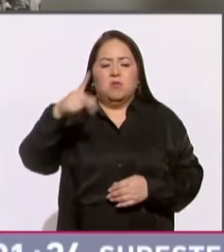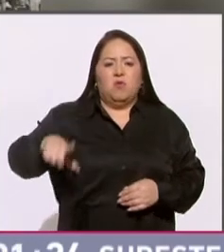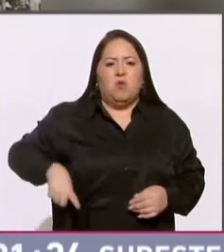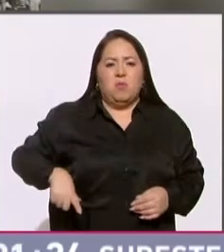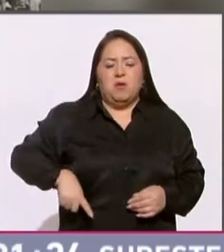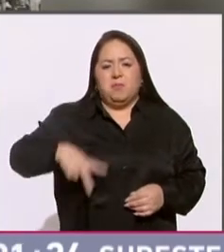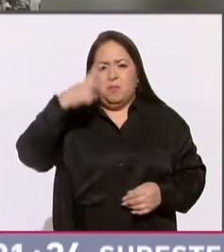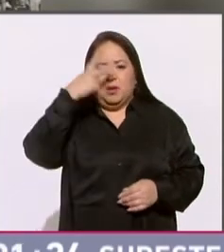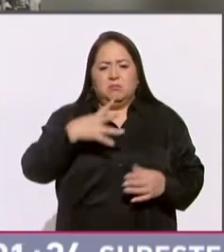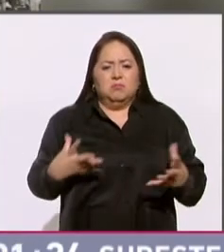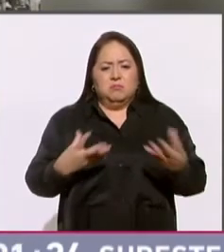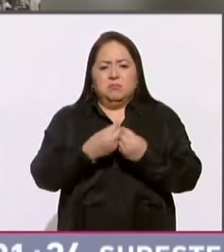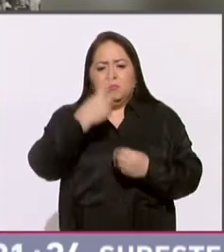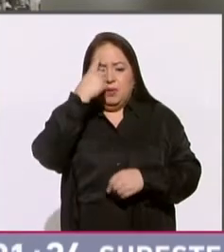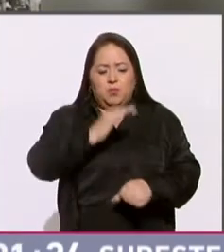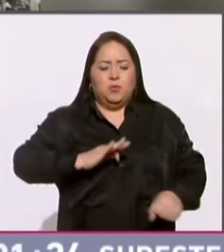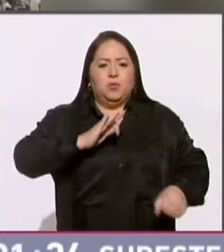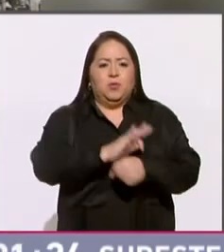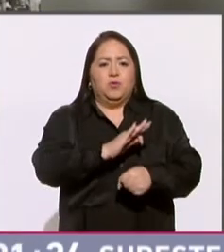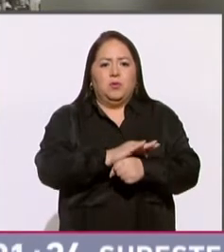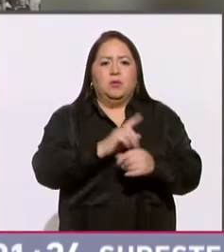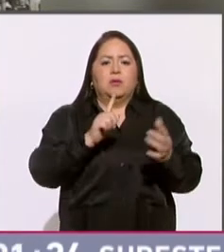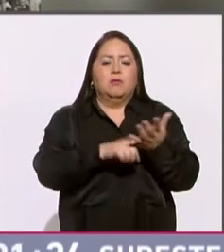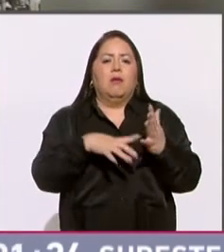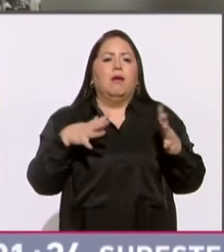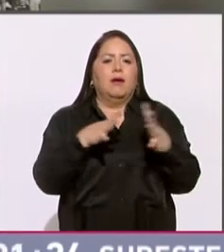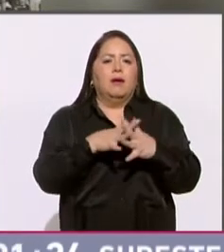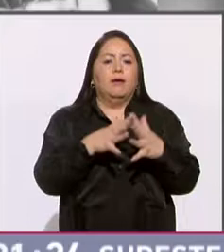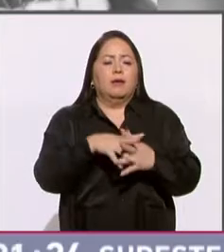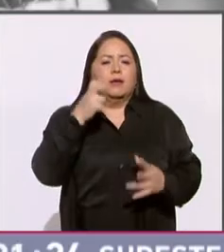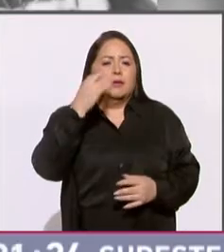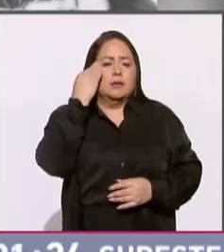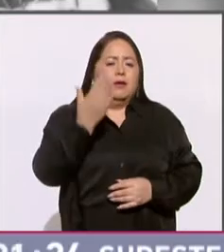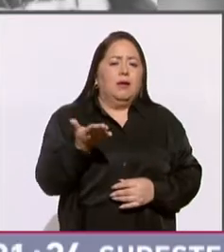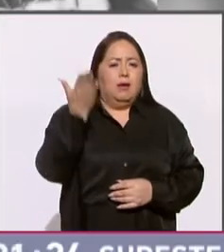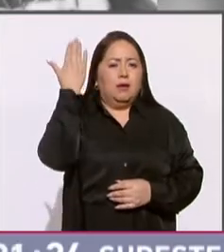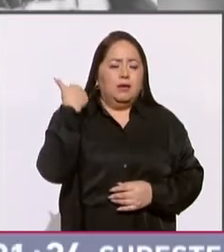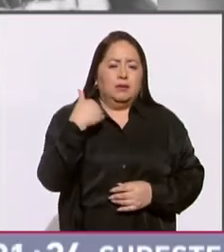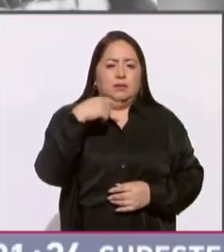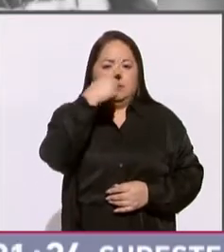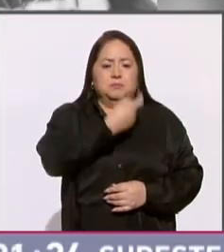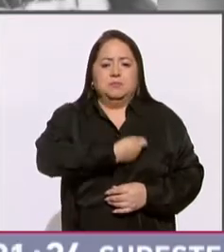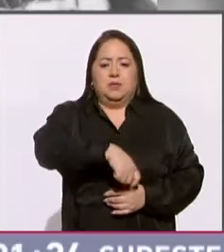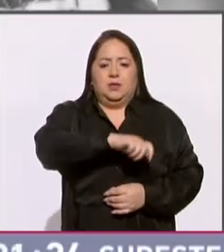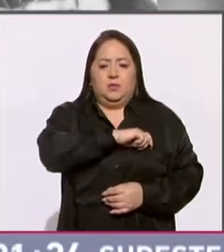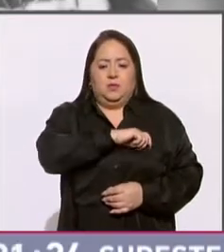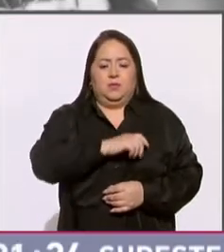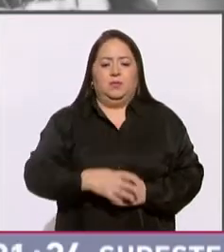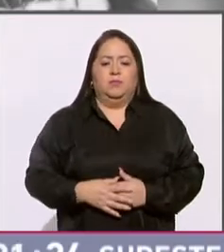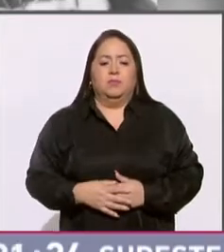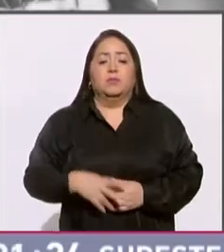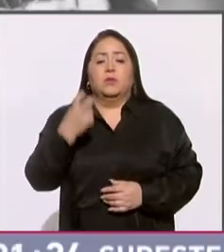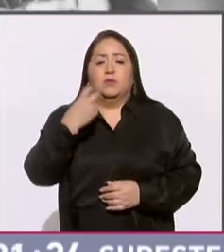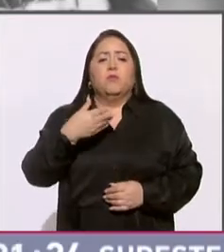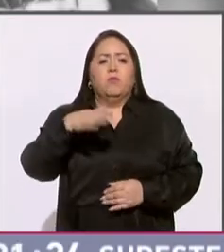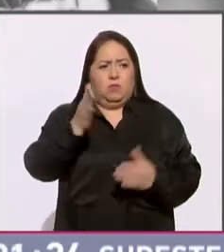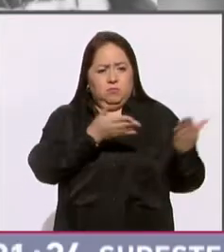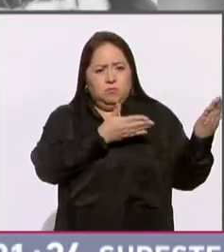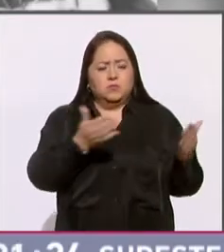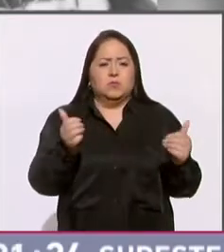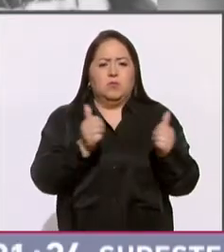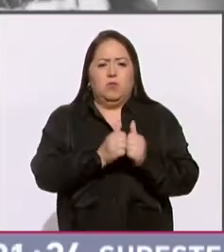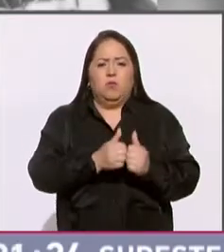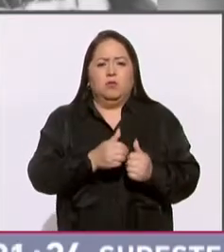mexicano para protegerlos de la guerra civil que desangraba a la nación española fueron recibidos con júbilo